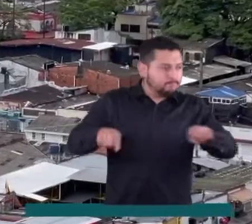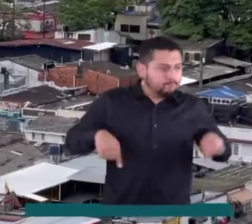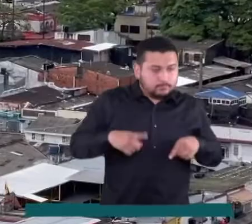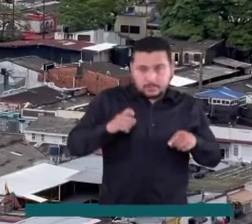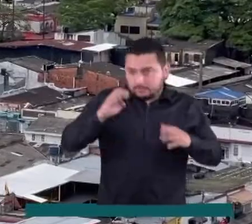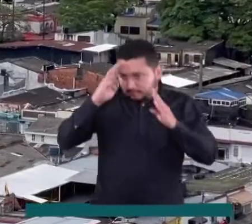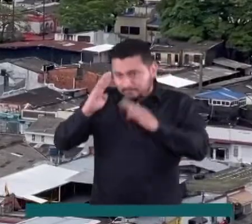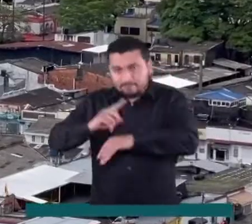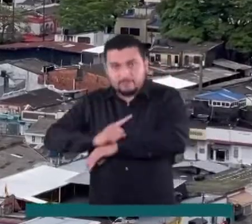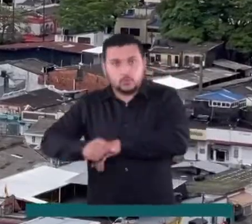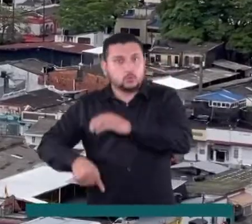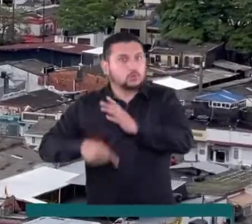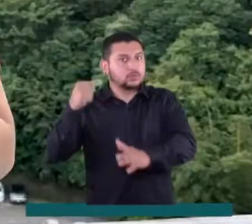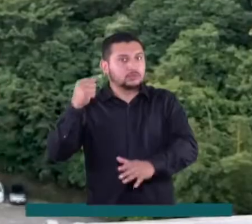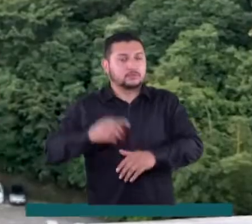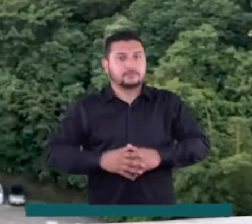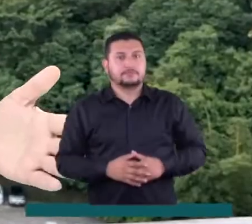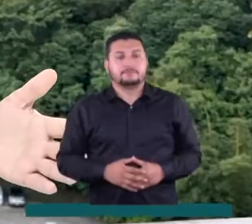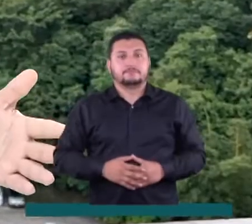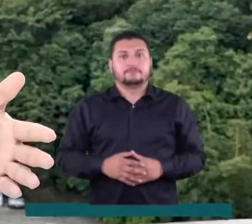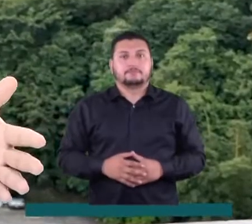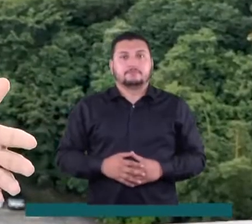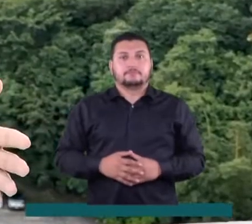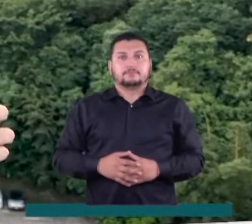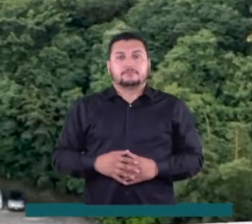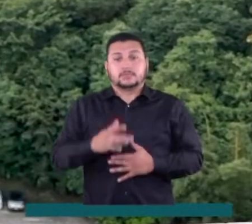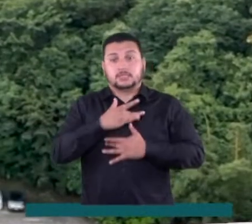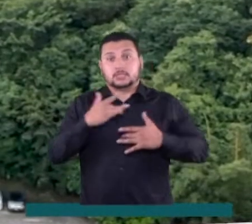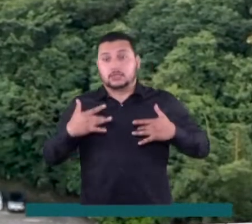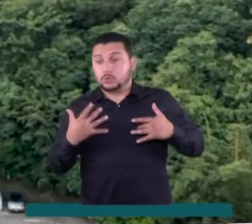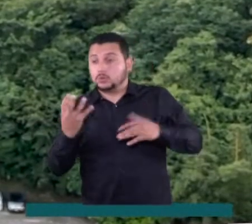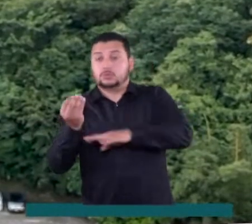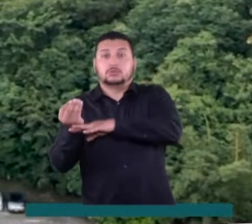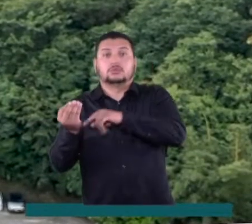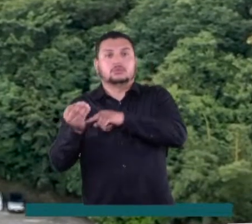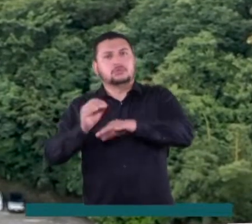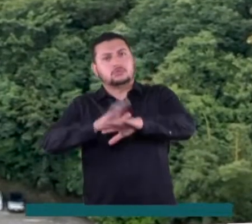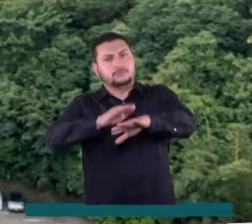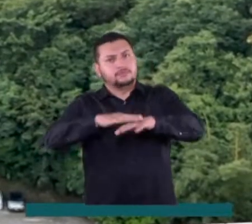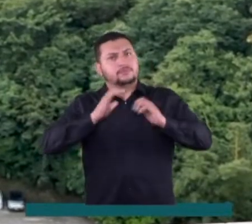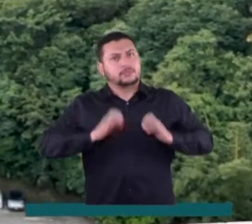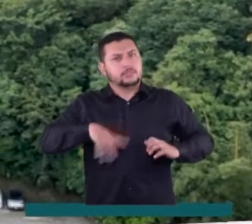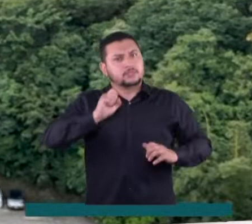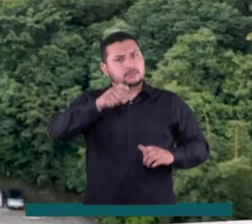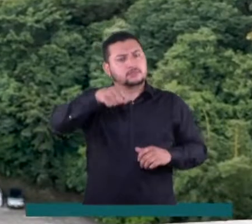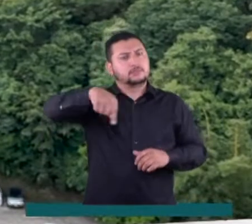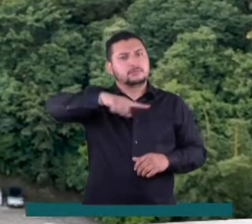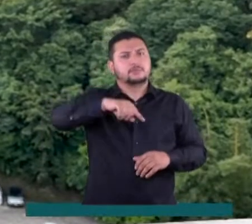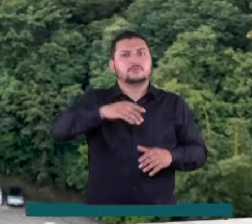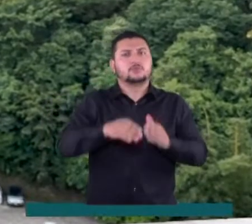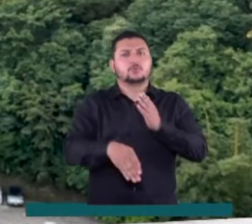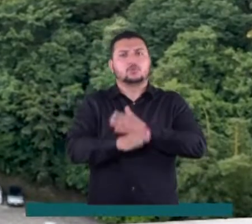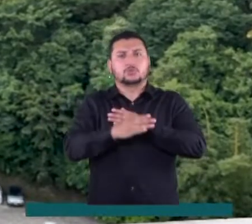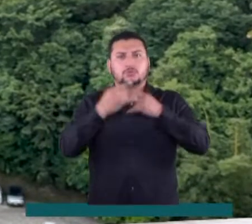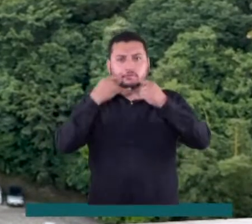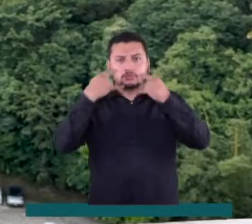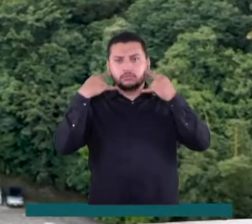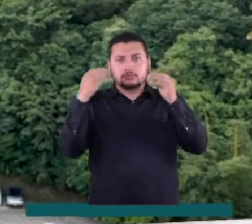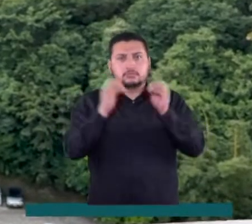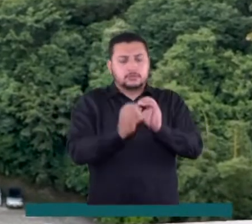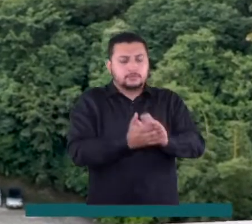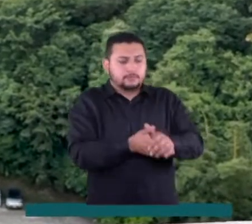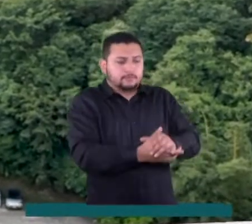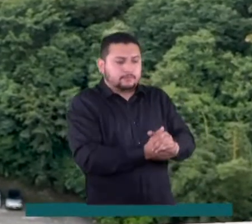cada caso activo en la ciudad. Las autoridades de salud hacen un llamado a los ciudadanos para que sigan usando el tapabocas y tengan un